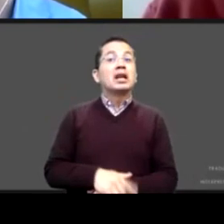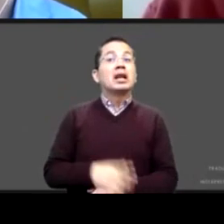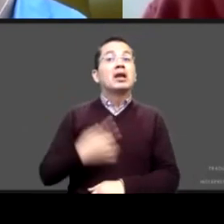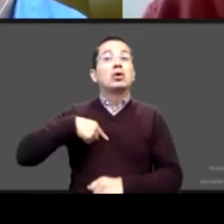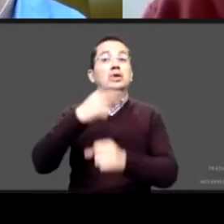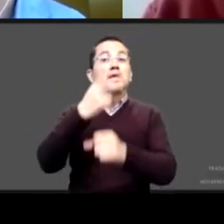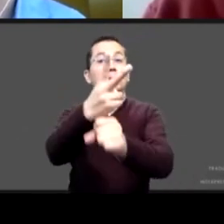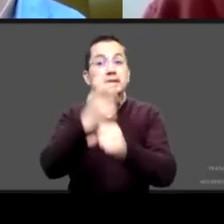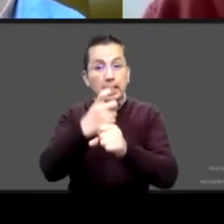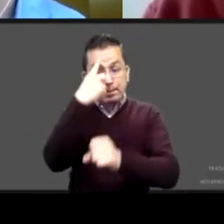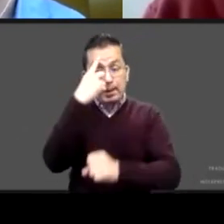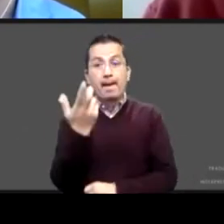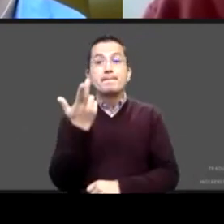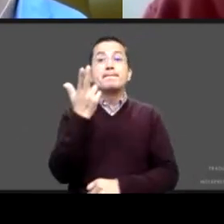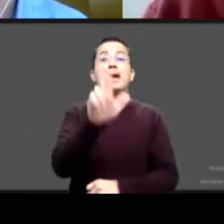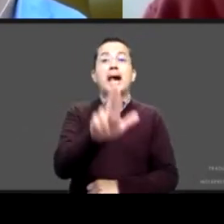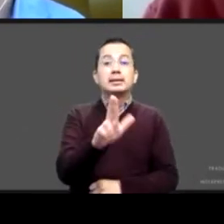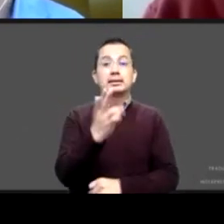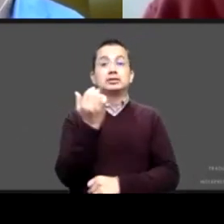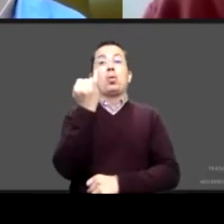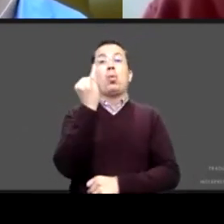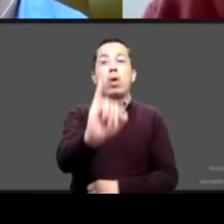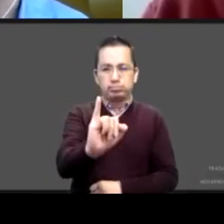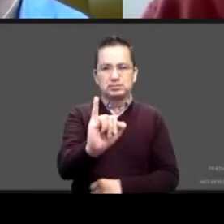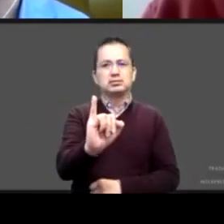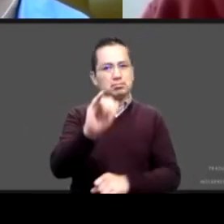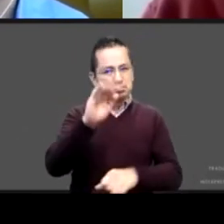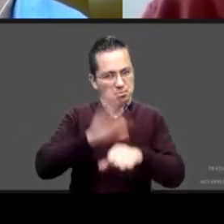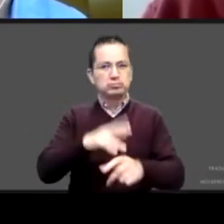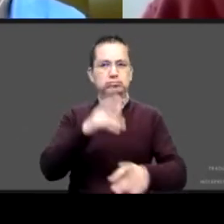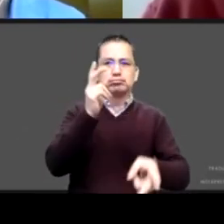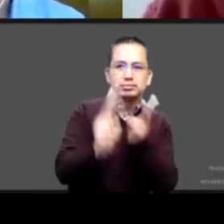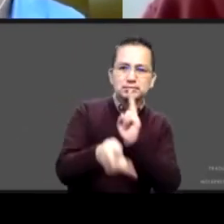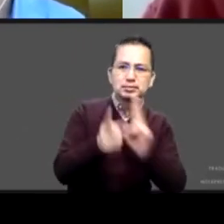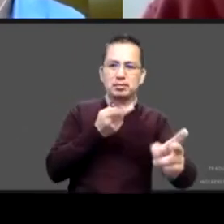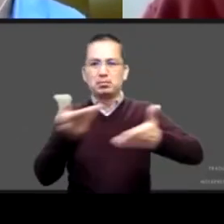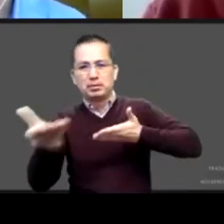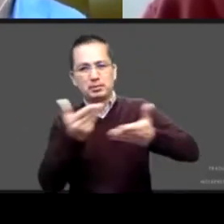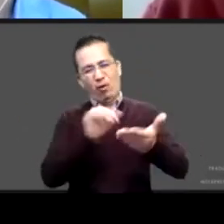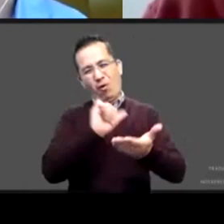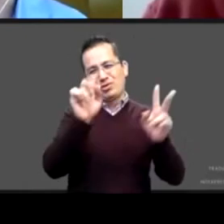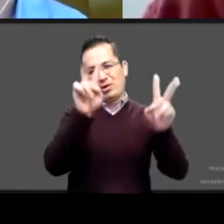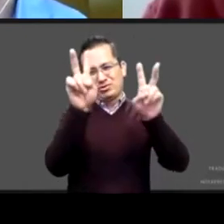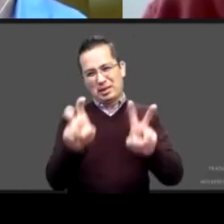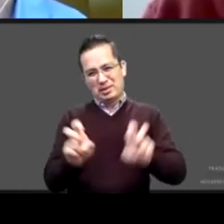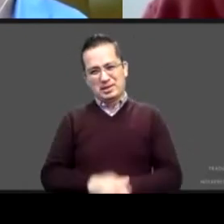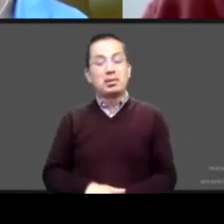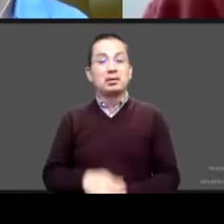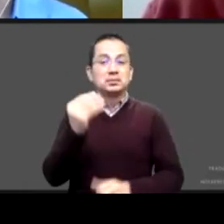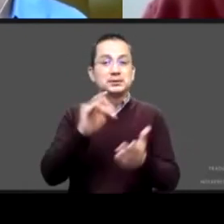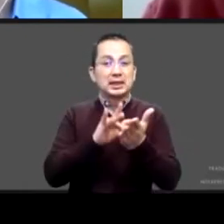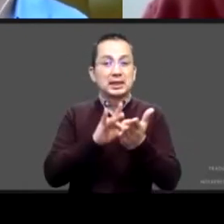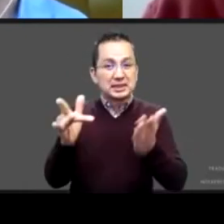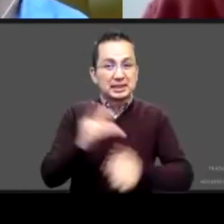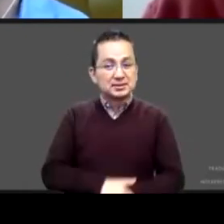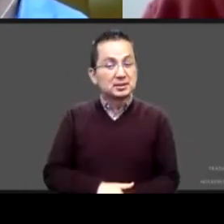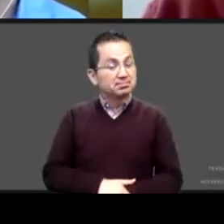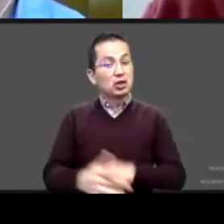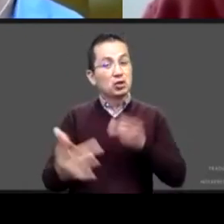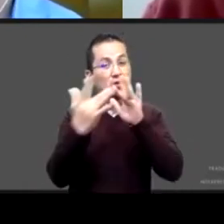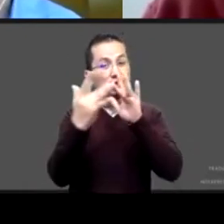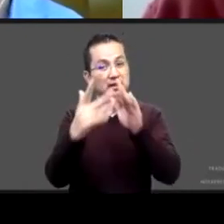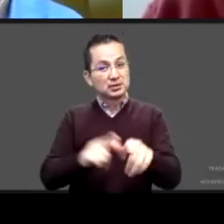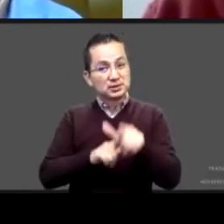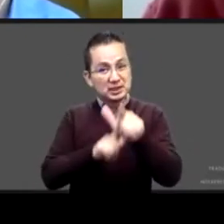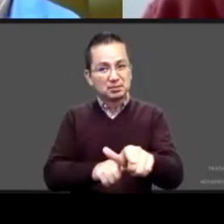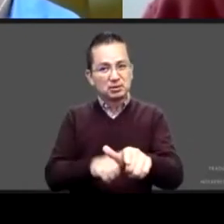próximos conversatorios que se anunciarán en nuestras distintas redes sociales. Muchas gracias, estamos en contacto y excelente jueves.